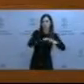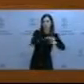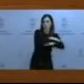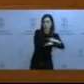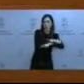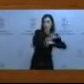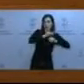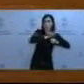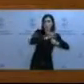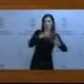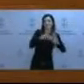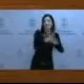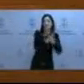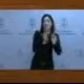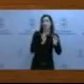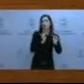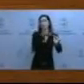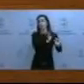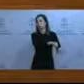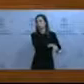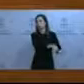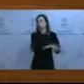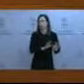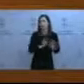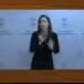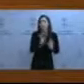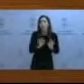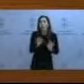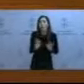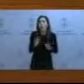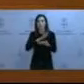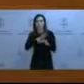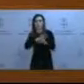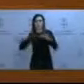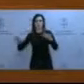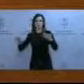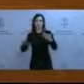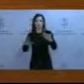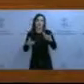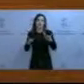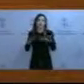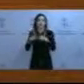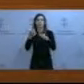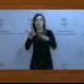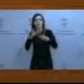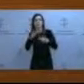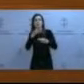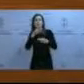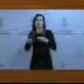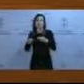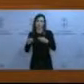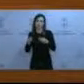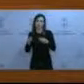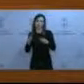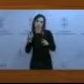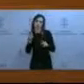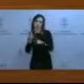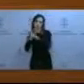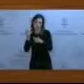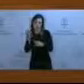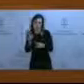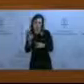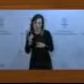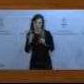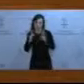dejadez, y la velocidad, en este caso, de los grupos parlamentarios de la oposición, en este caso de este grupo